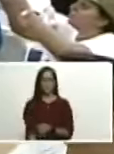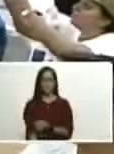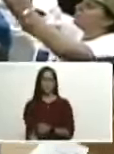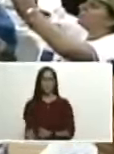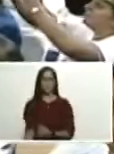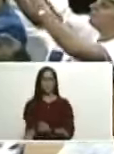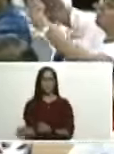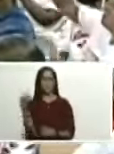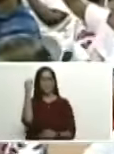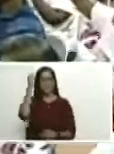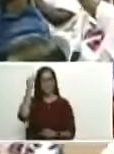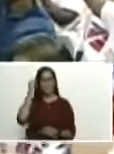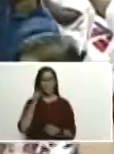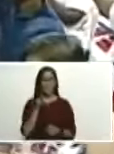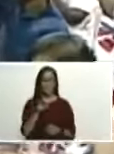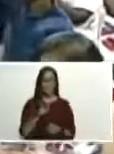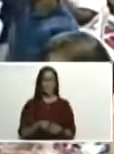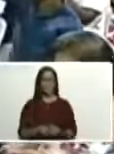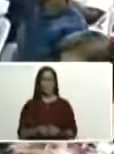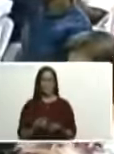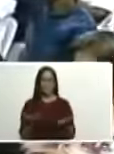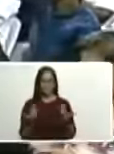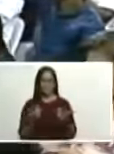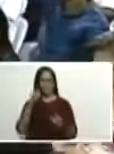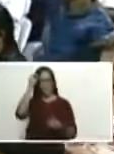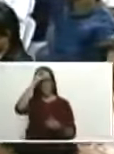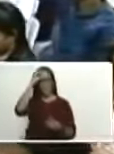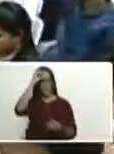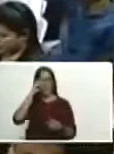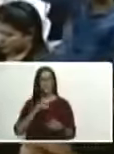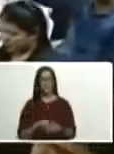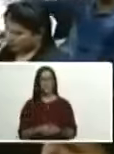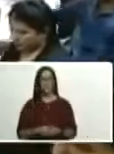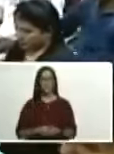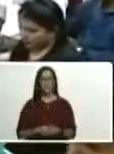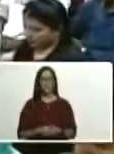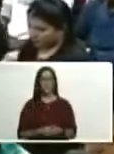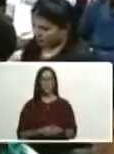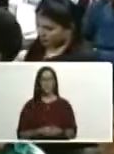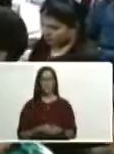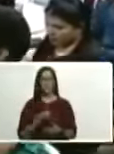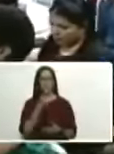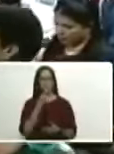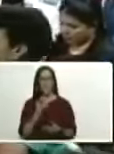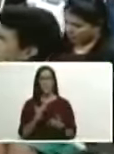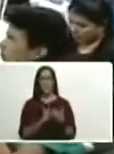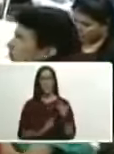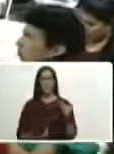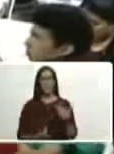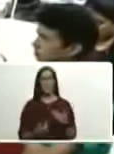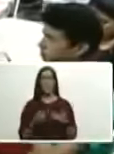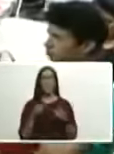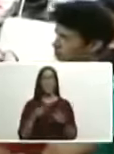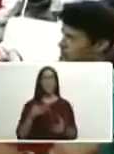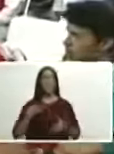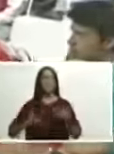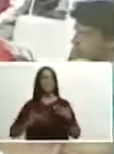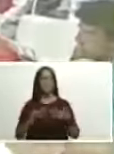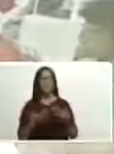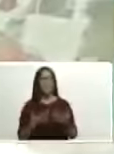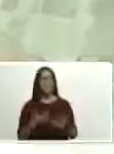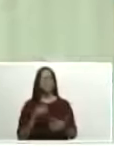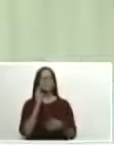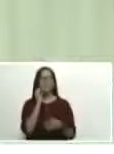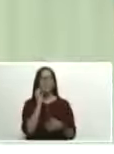¿Qué opinas tú, Arriaza? Dame tu opinión. Bueno, presidente, esa ha sido una experiencia maravillosa